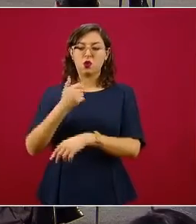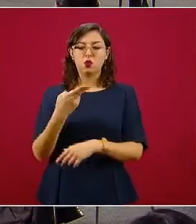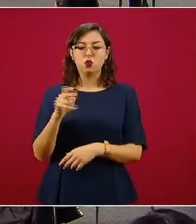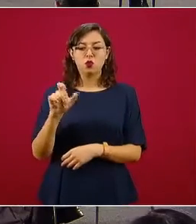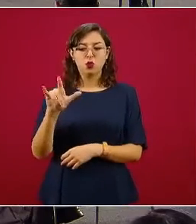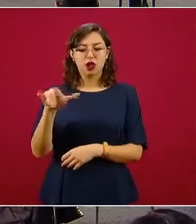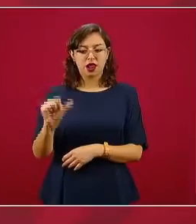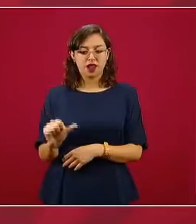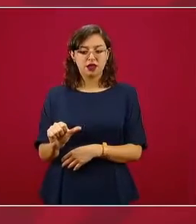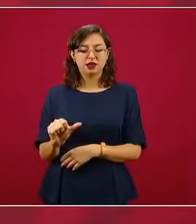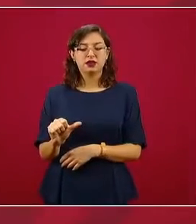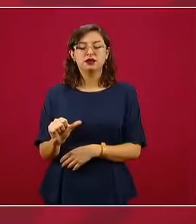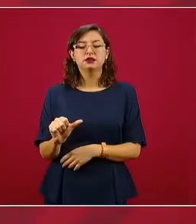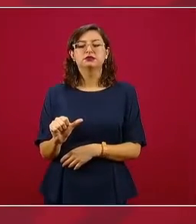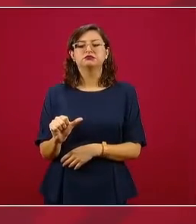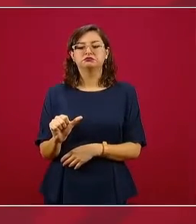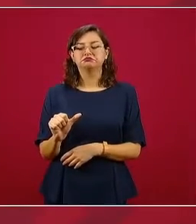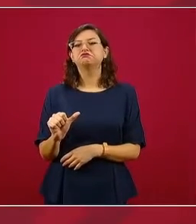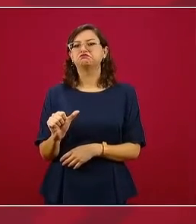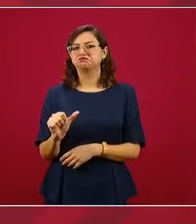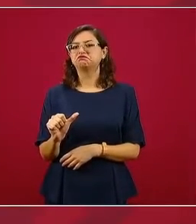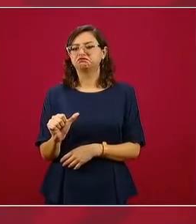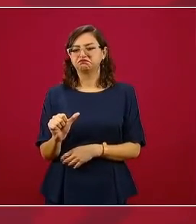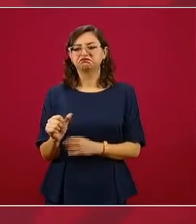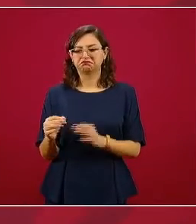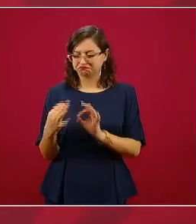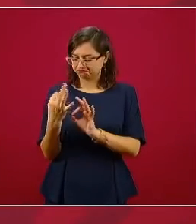y se cumplió.